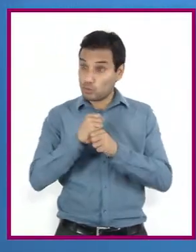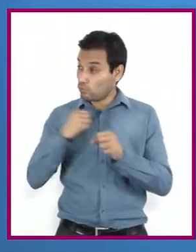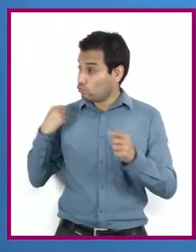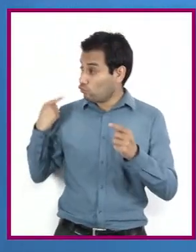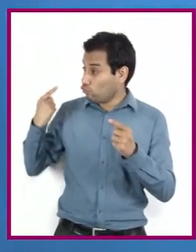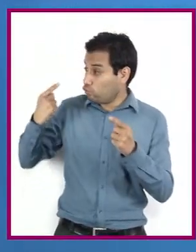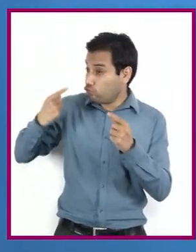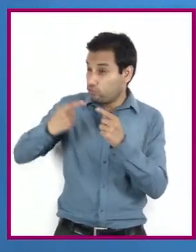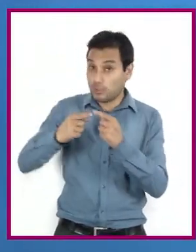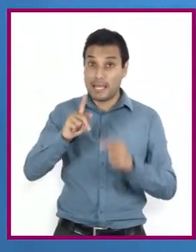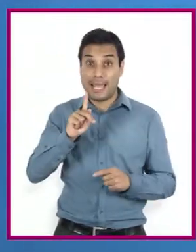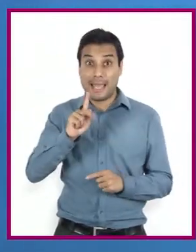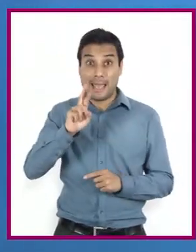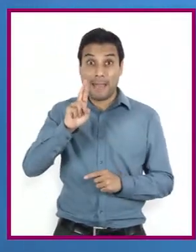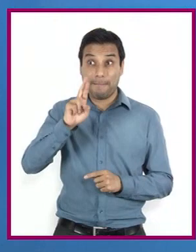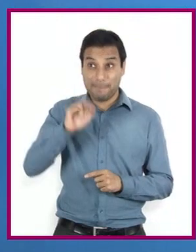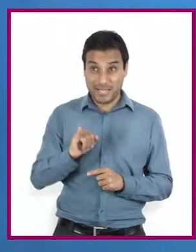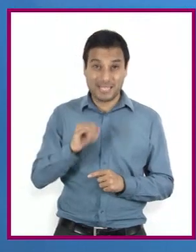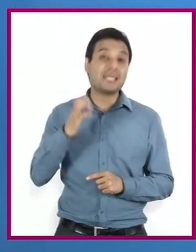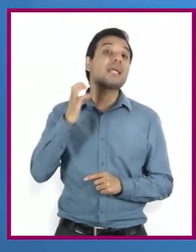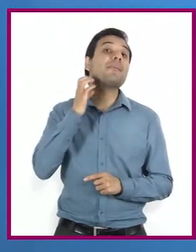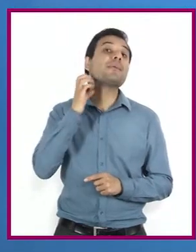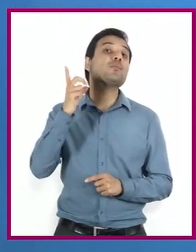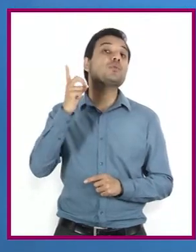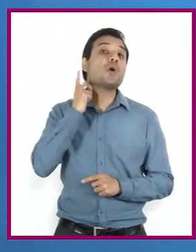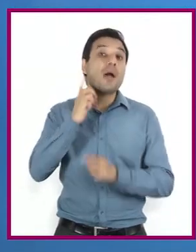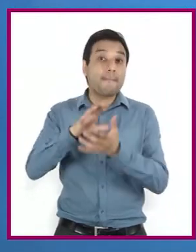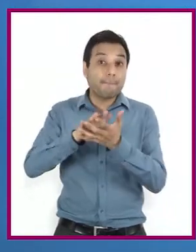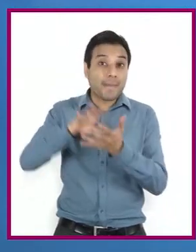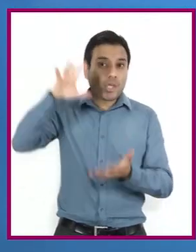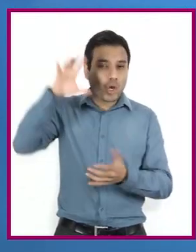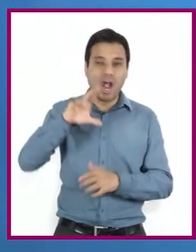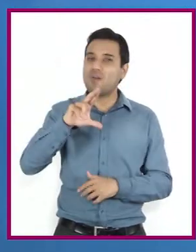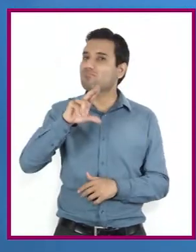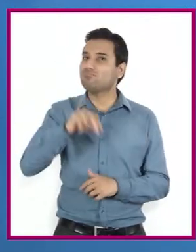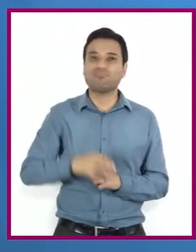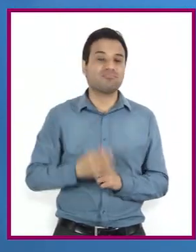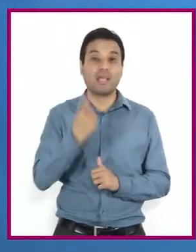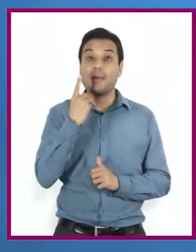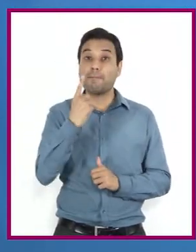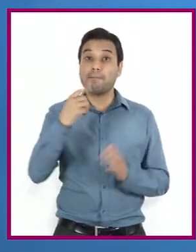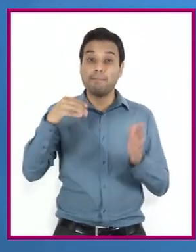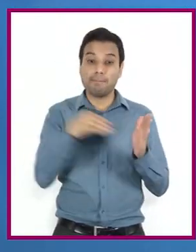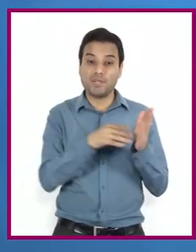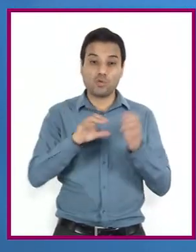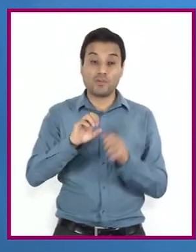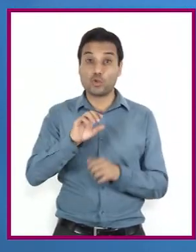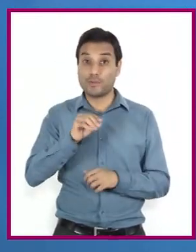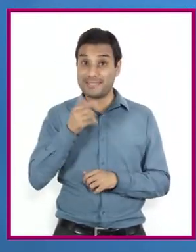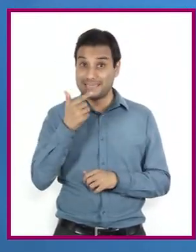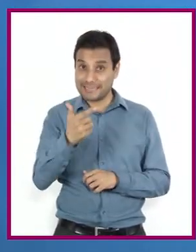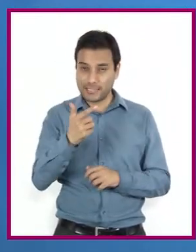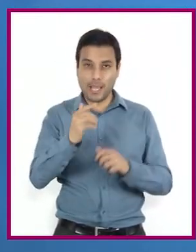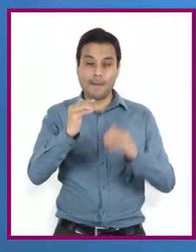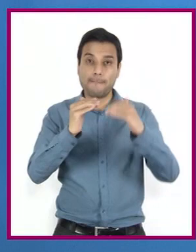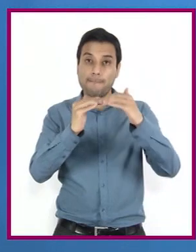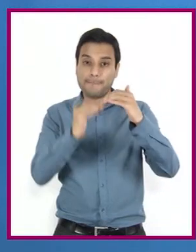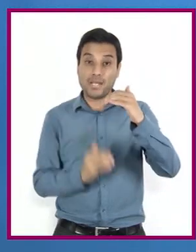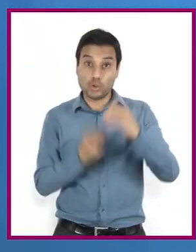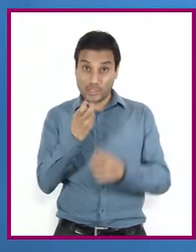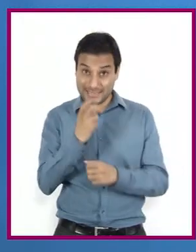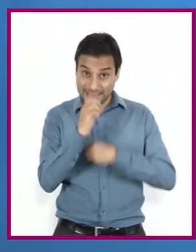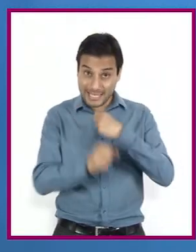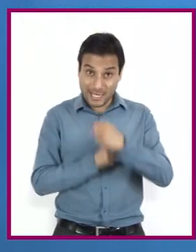PRI dejó de tener mayoría en la Cámara de Diputados en 1997. Ese mismo año, Cuauhtémoc